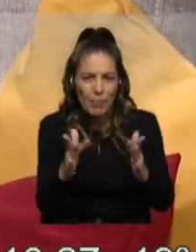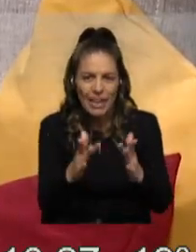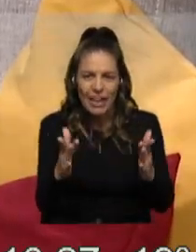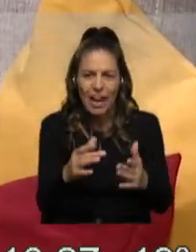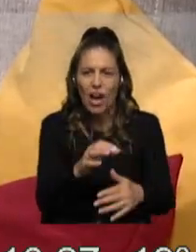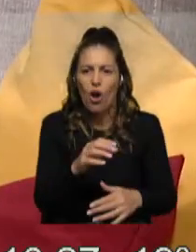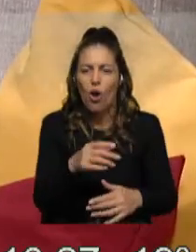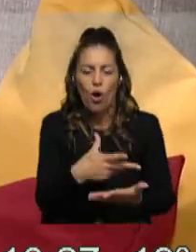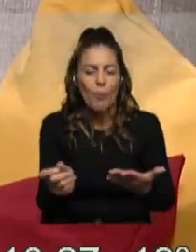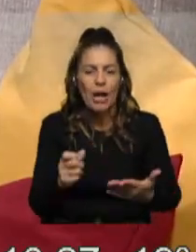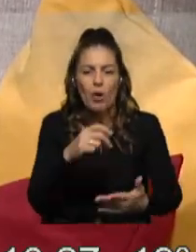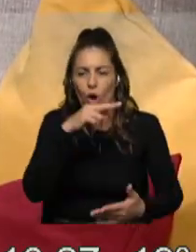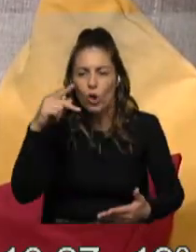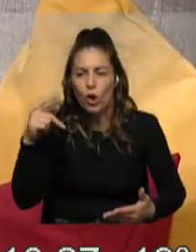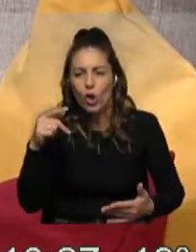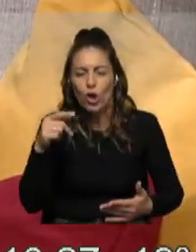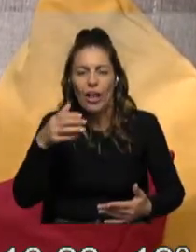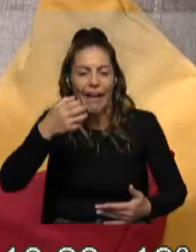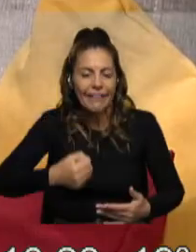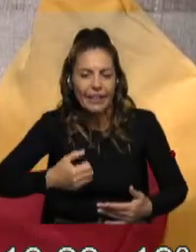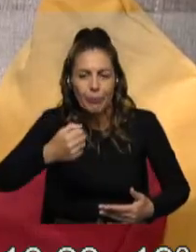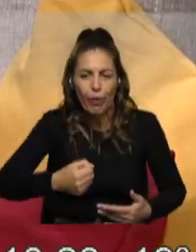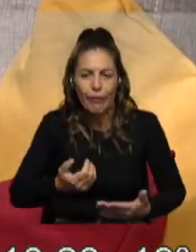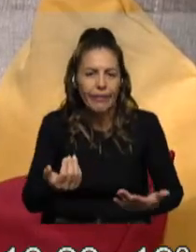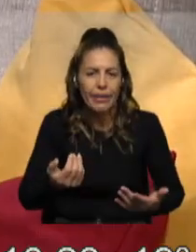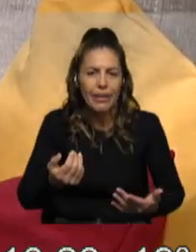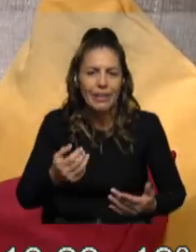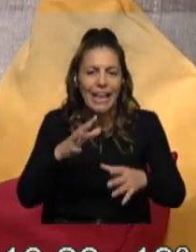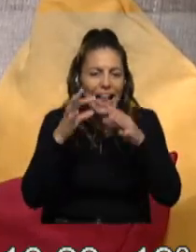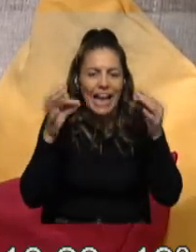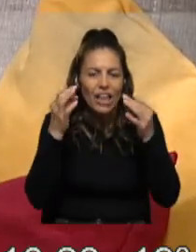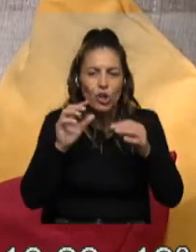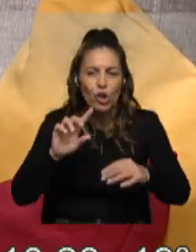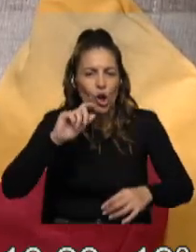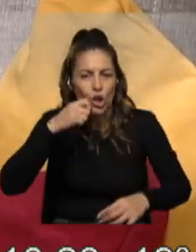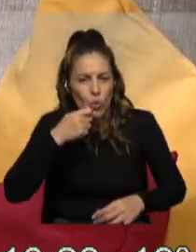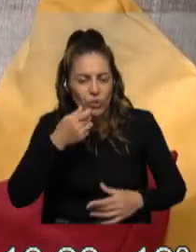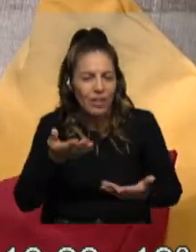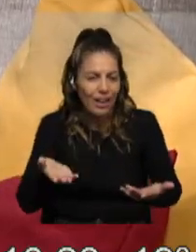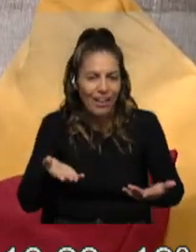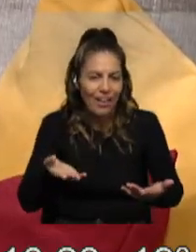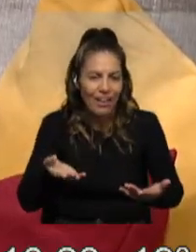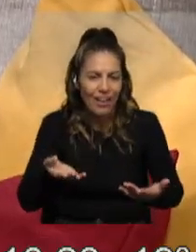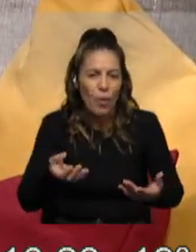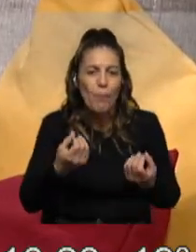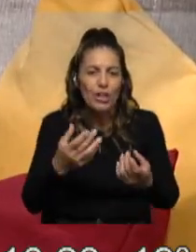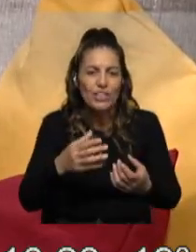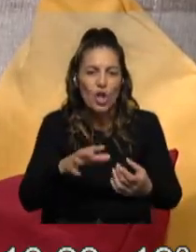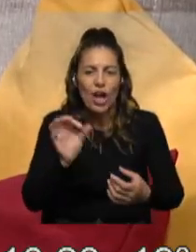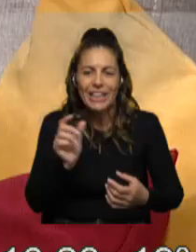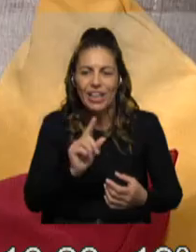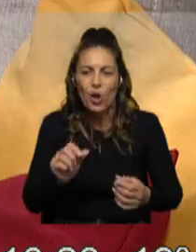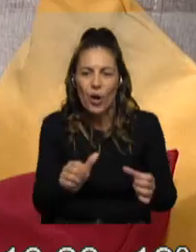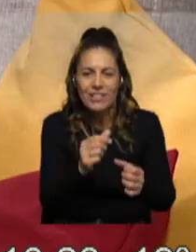a lavanda. Bueno, está, pero al bicho no le gusta. Al gato a veces no le gusta. Entonces, eso también sucede. Y también va a tener que